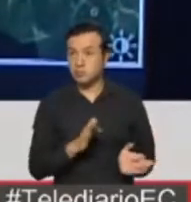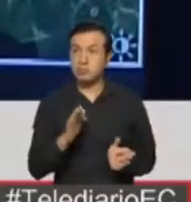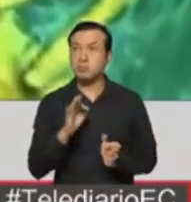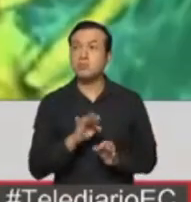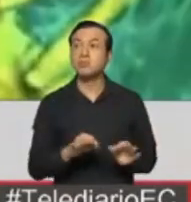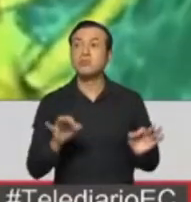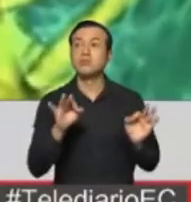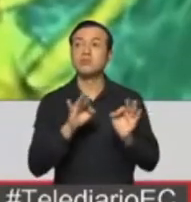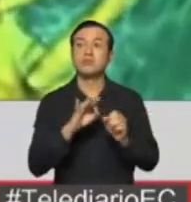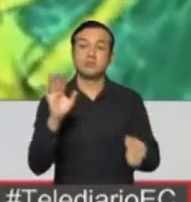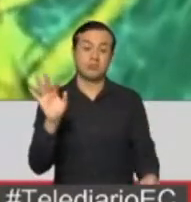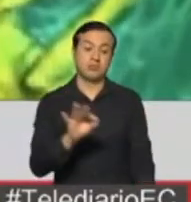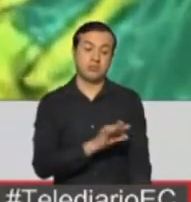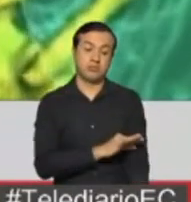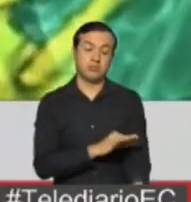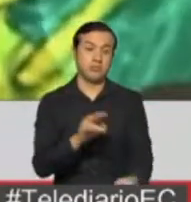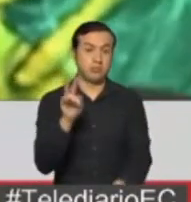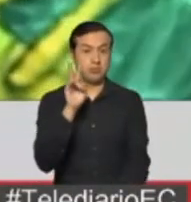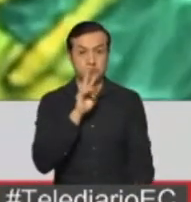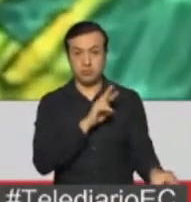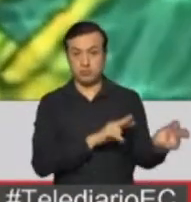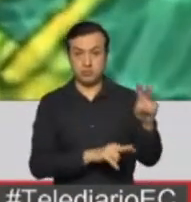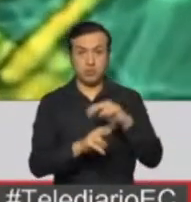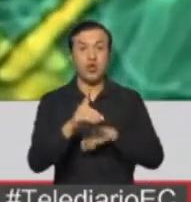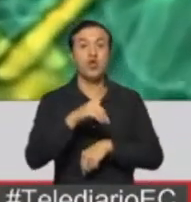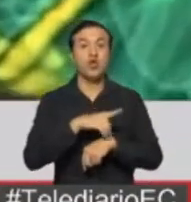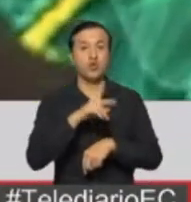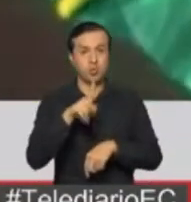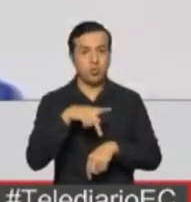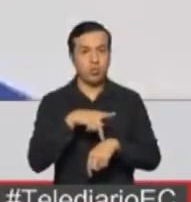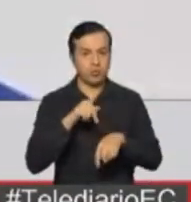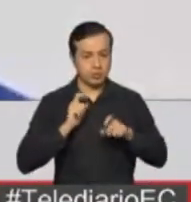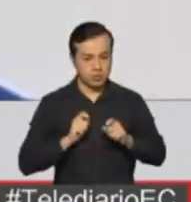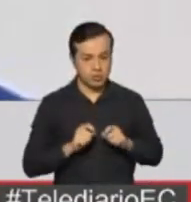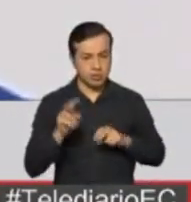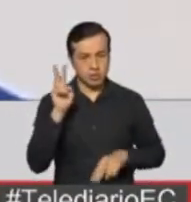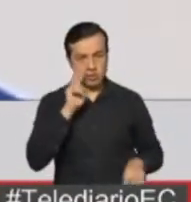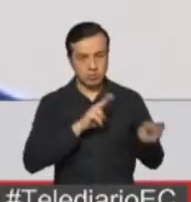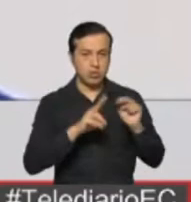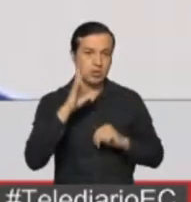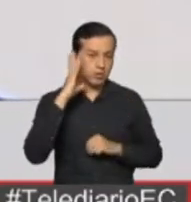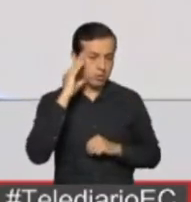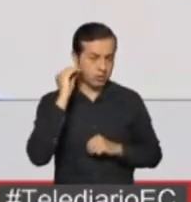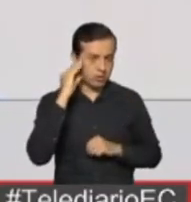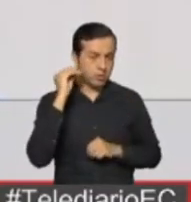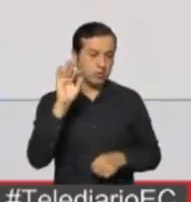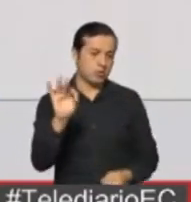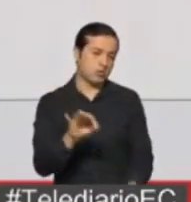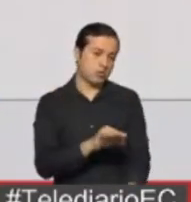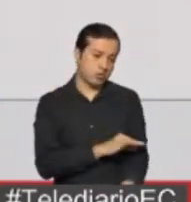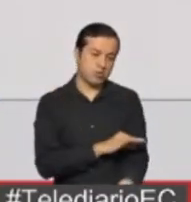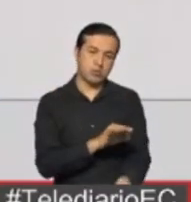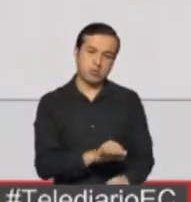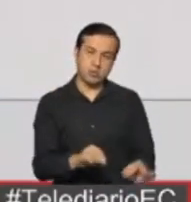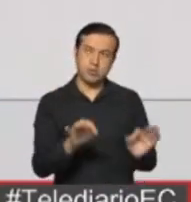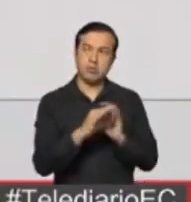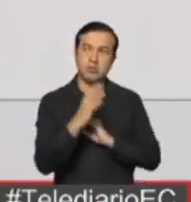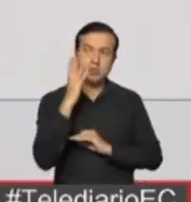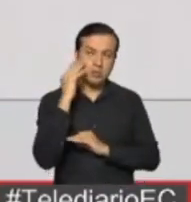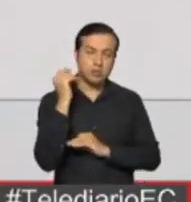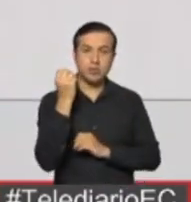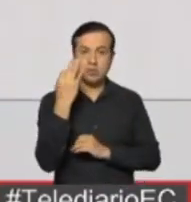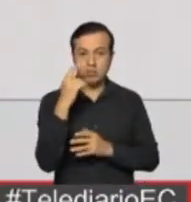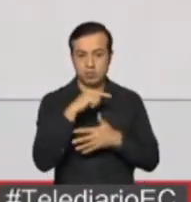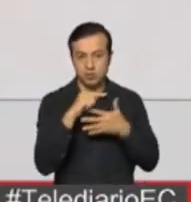ser administrados bajo la supervisión de un oncólogo a la experiencia en administrar este tipo de medicamentos en saber las